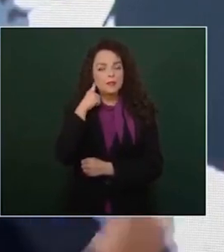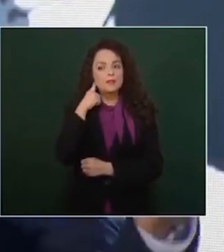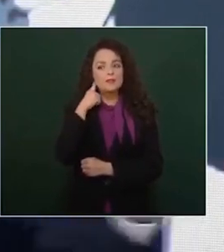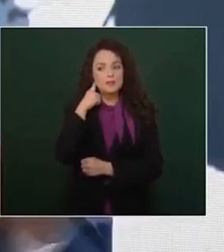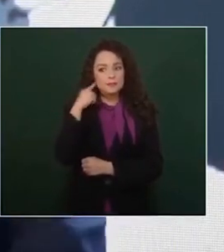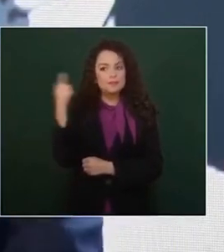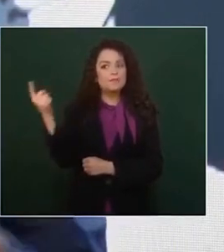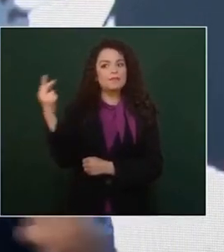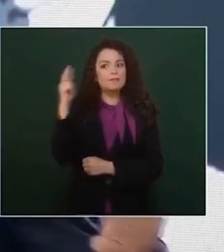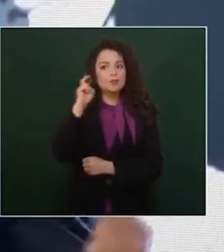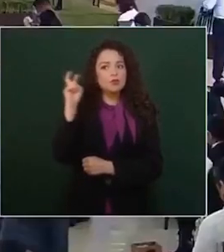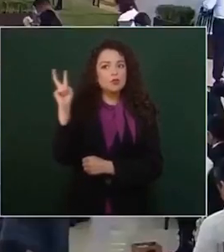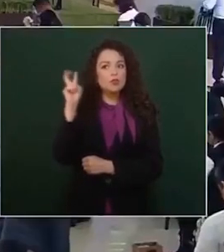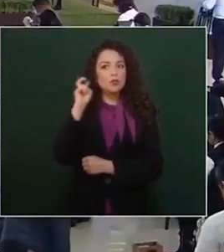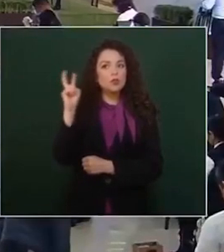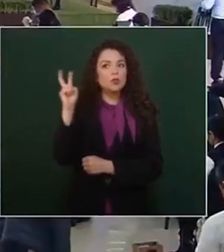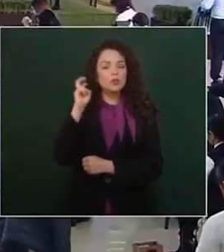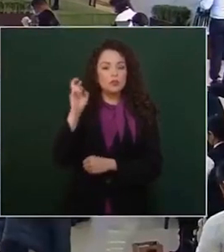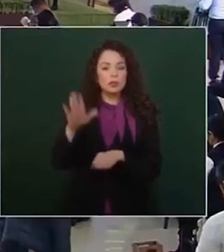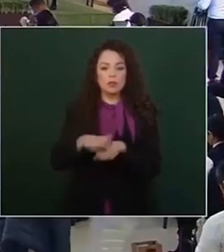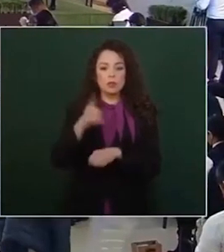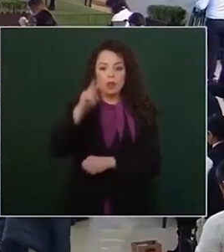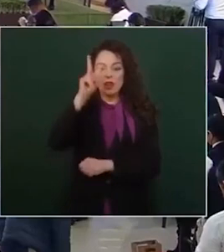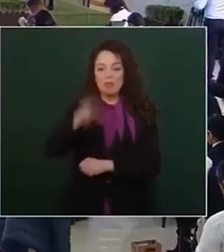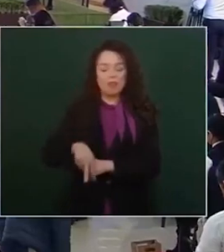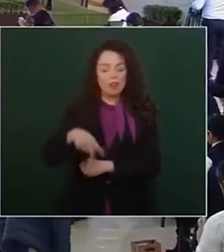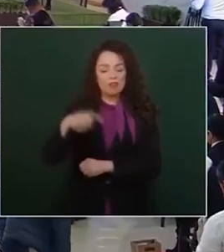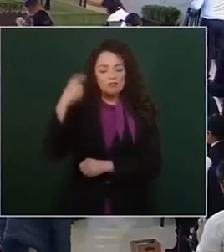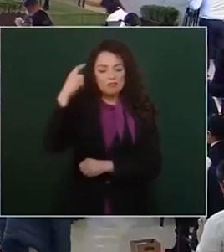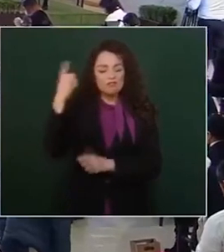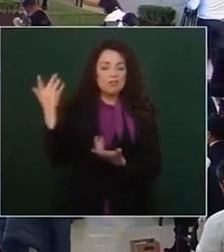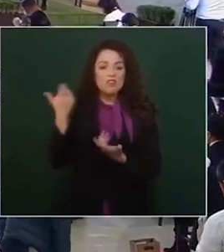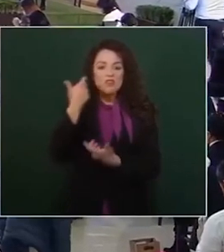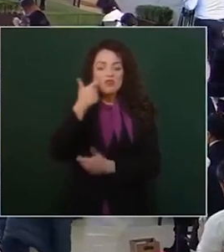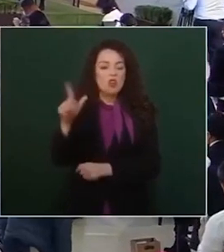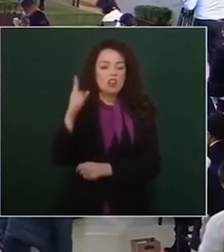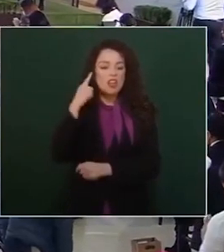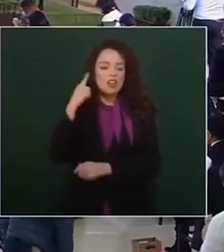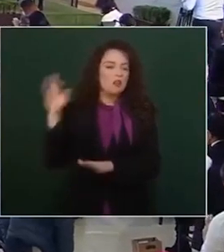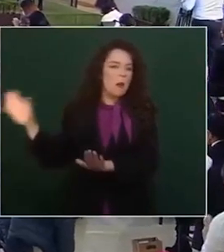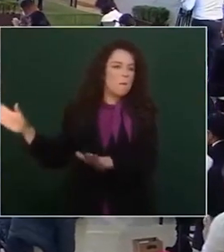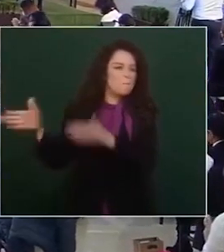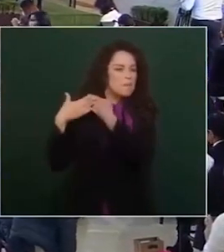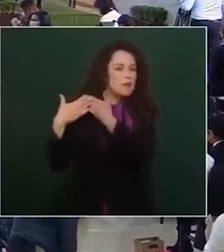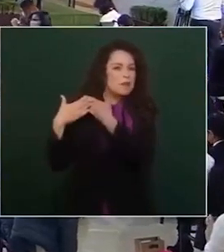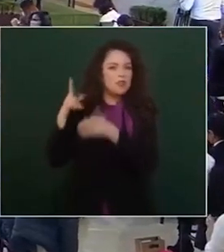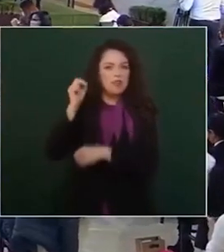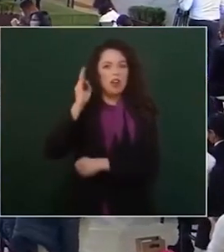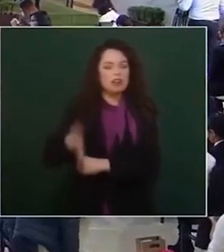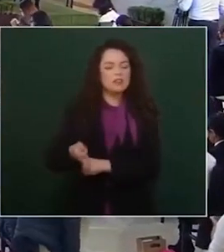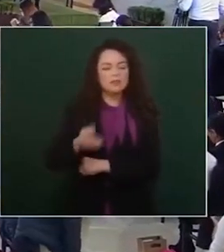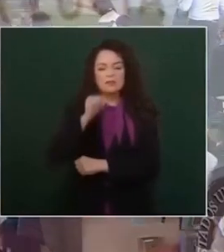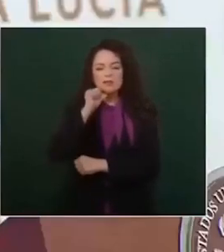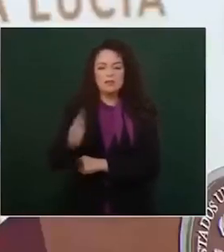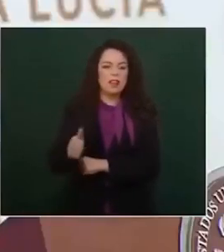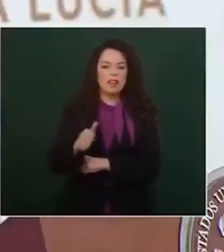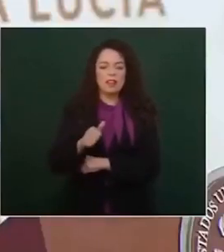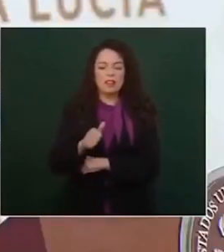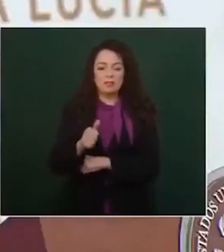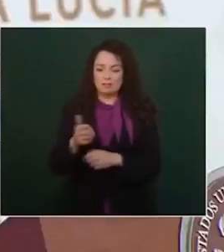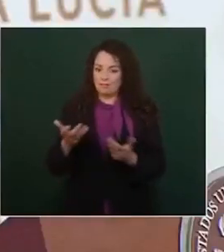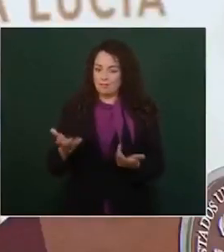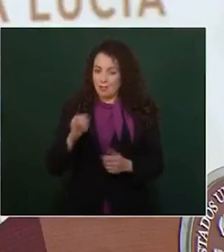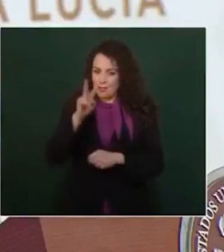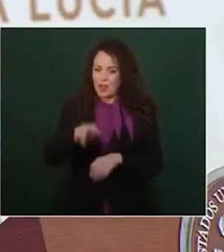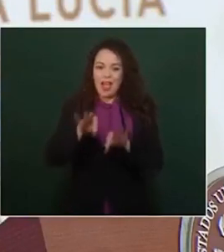porque se cierra completamente. Entonces, sí es importante